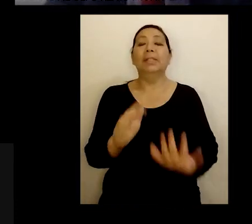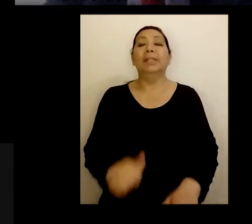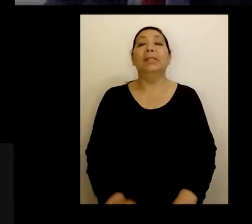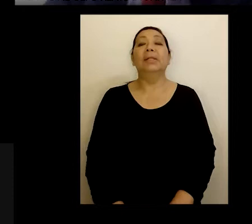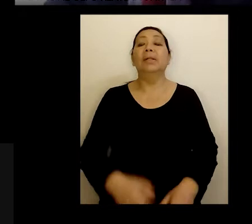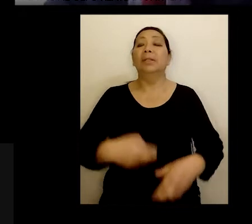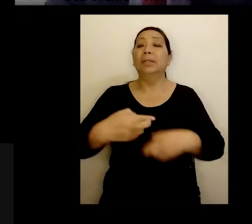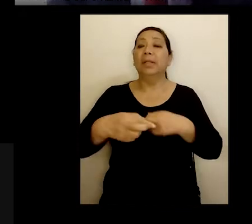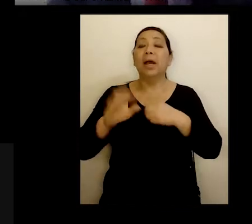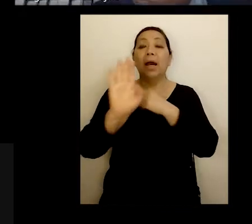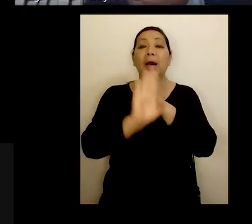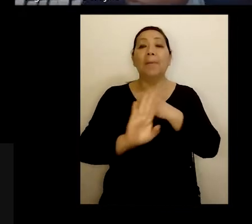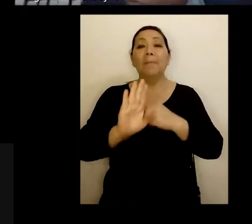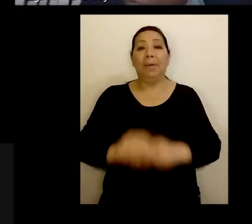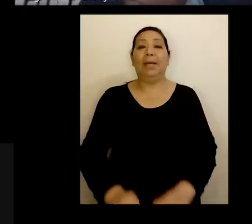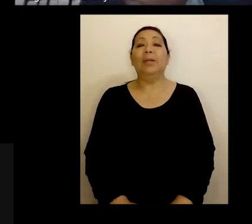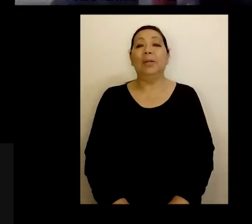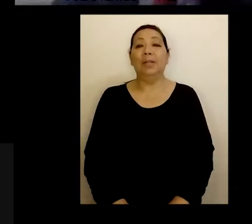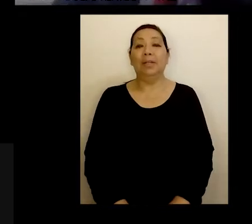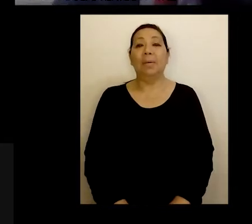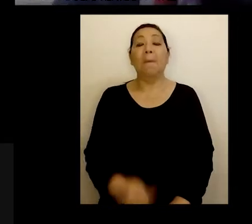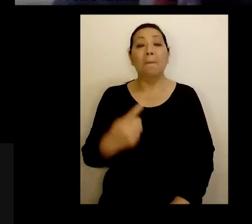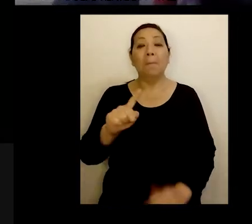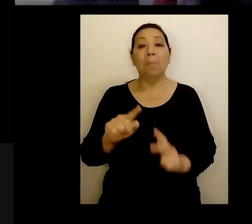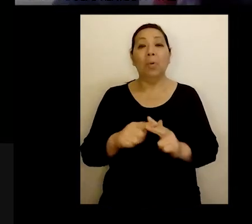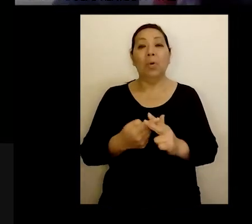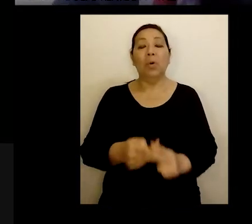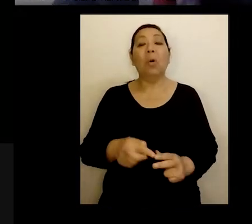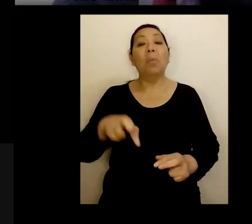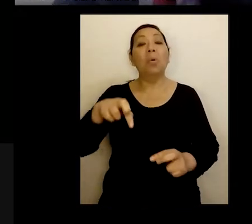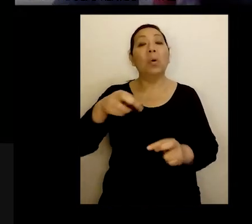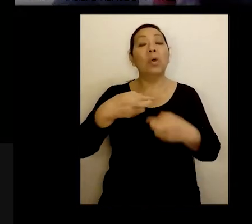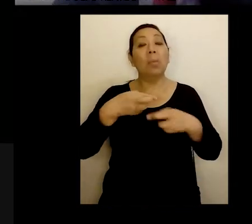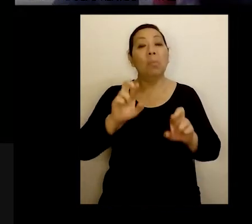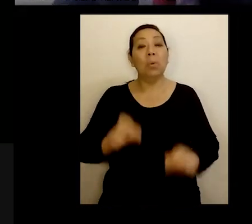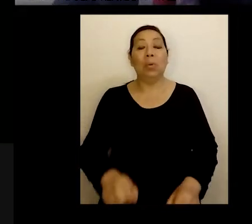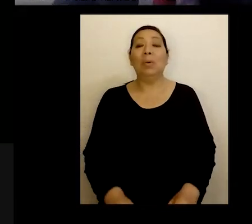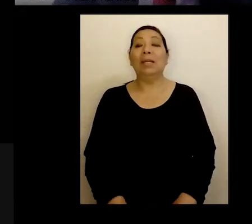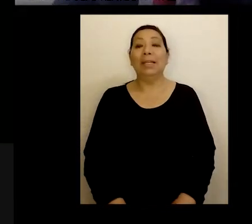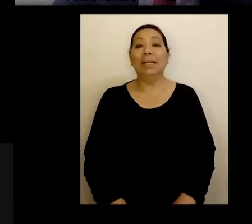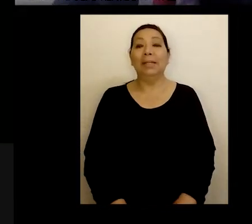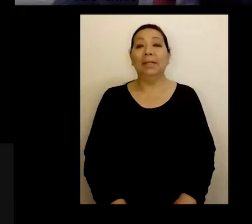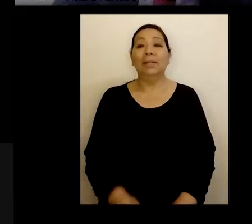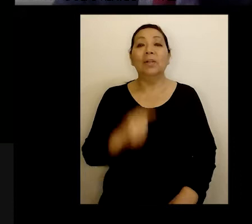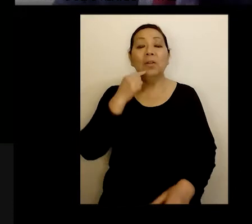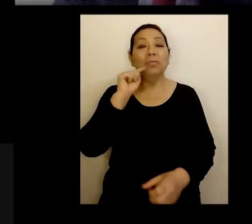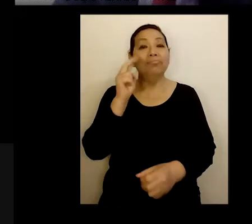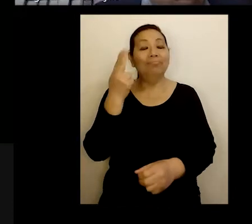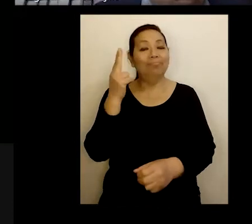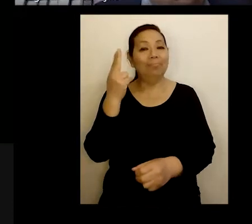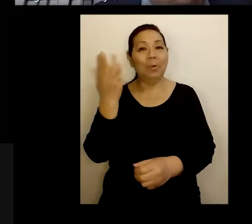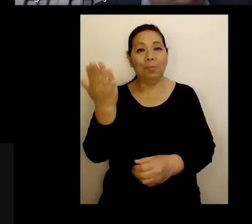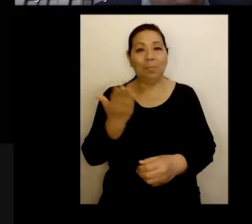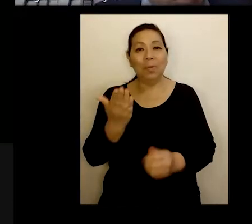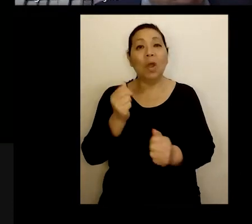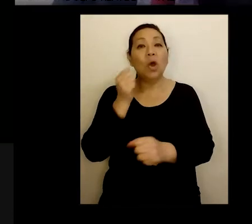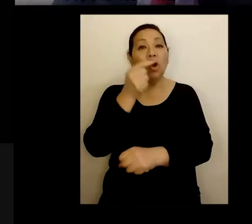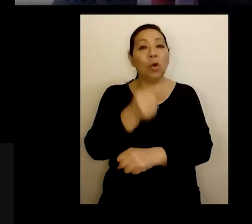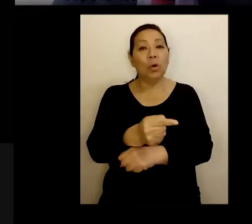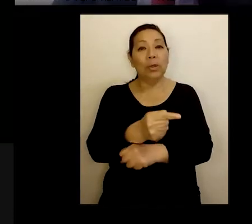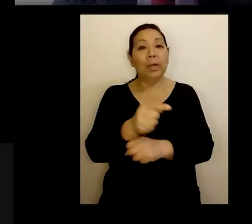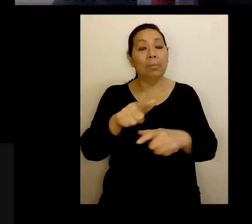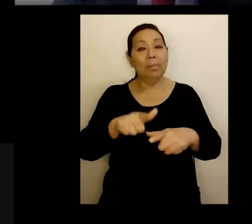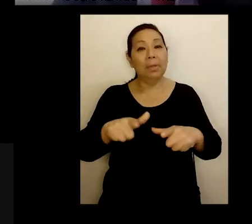215-2018, proceso de amparo, iniciado por la Procuraduría Pública especializada en delitos de corrupción contra la